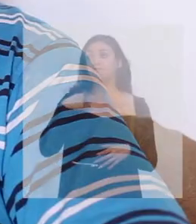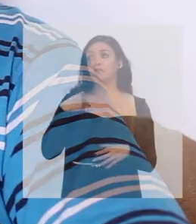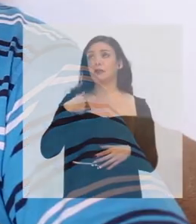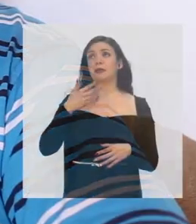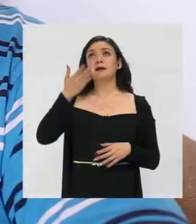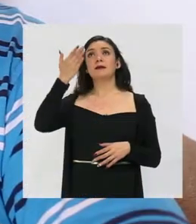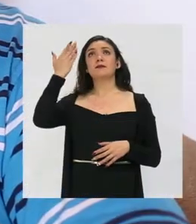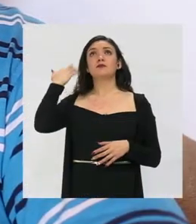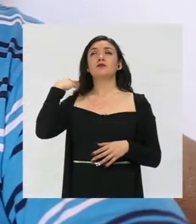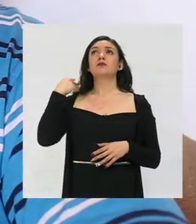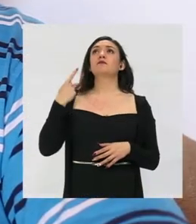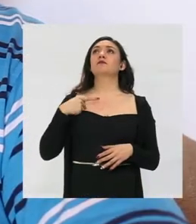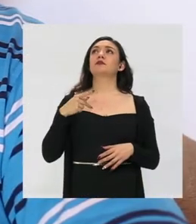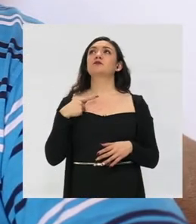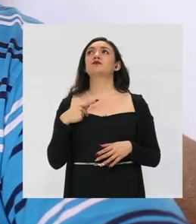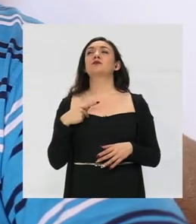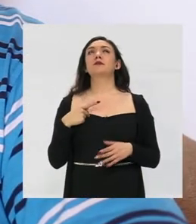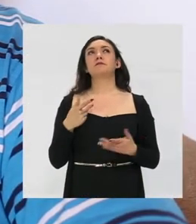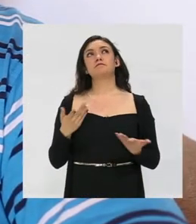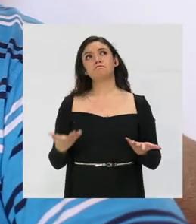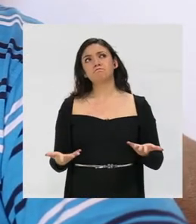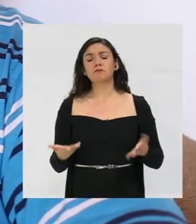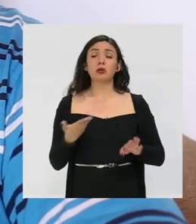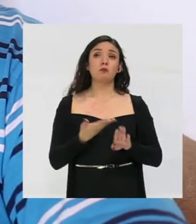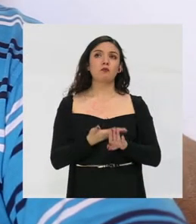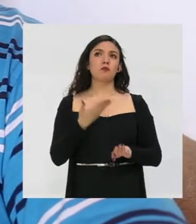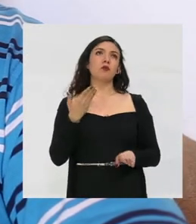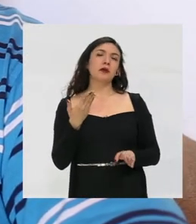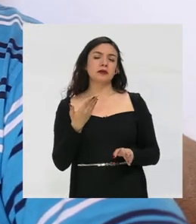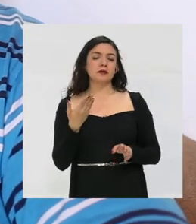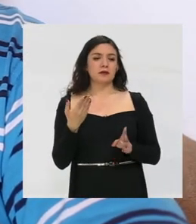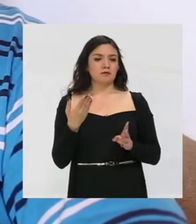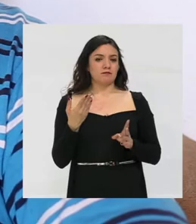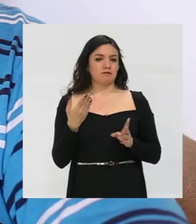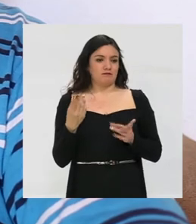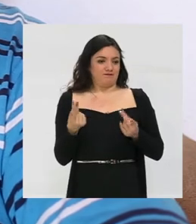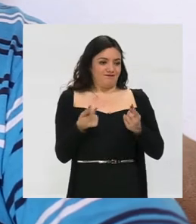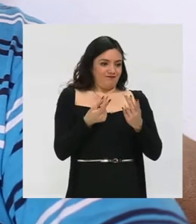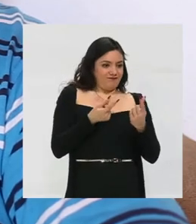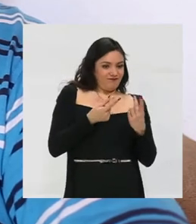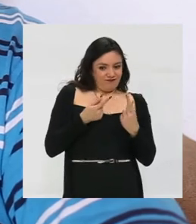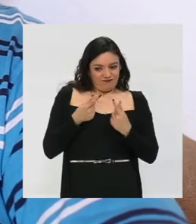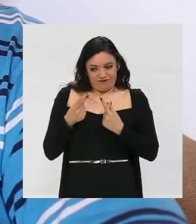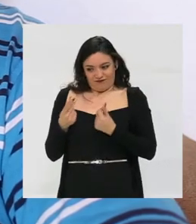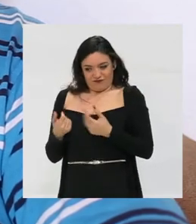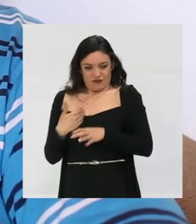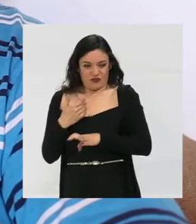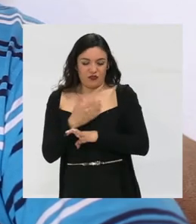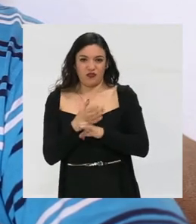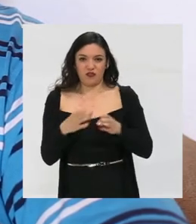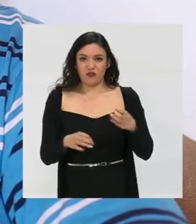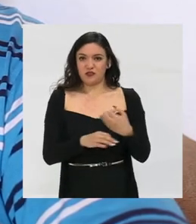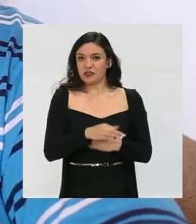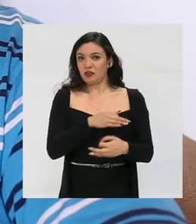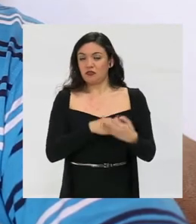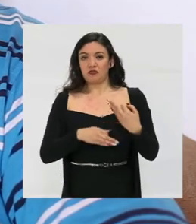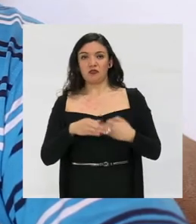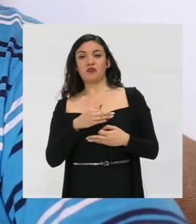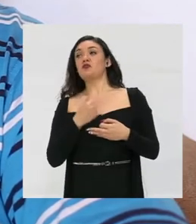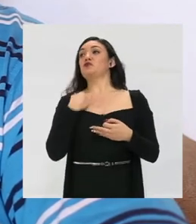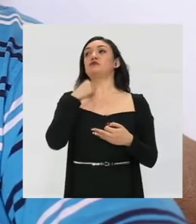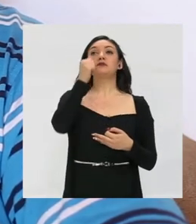Yo era una persona muy, muy productiva, muy productiva.